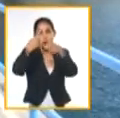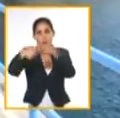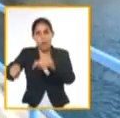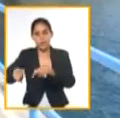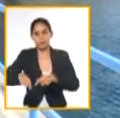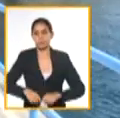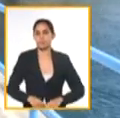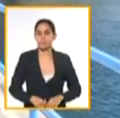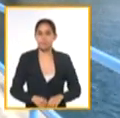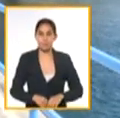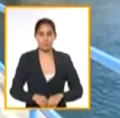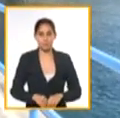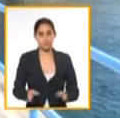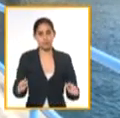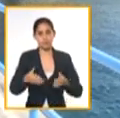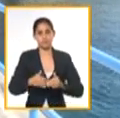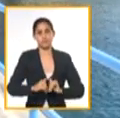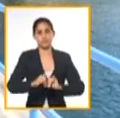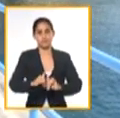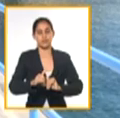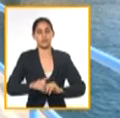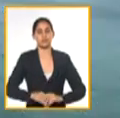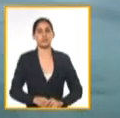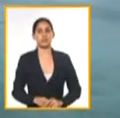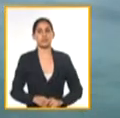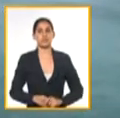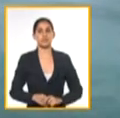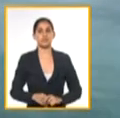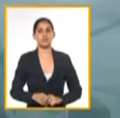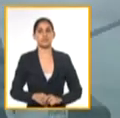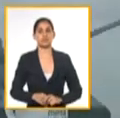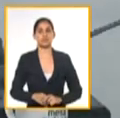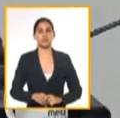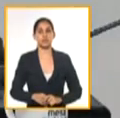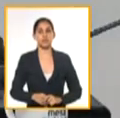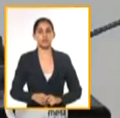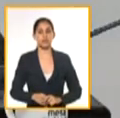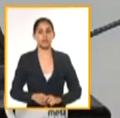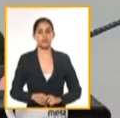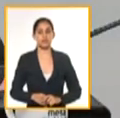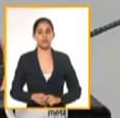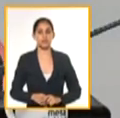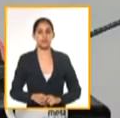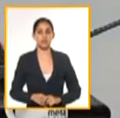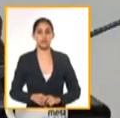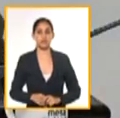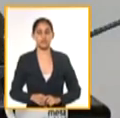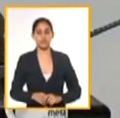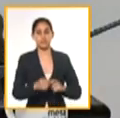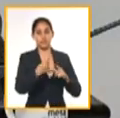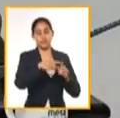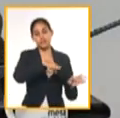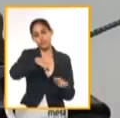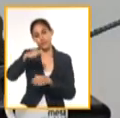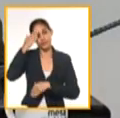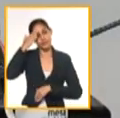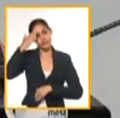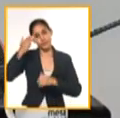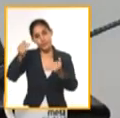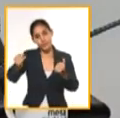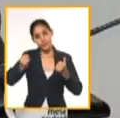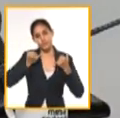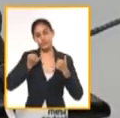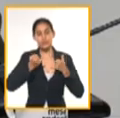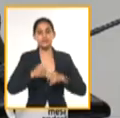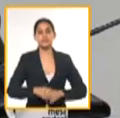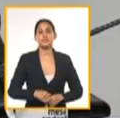Cosculluela. Sin Castillo, Canal Cubano de Noticias. Bueno, gracias así por este reporte, a Junior y a los